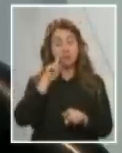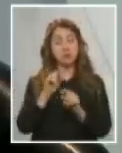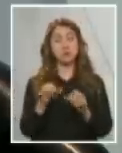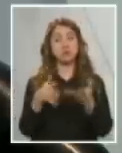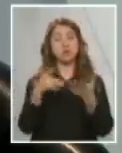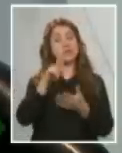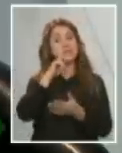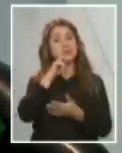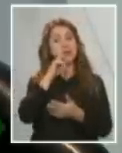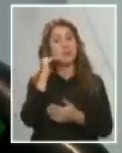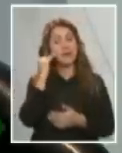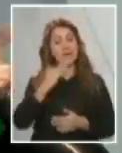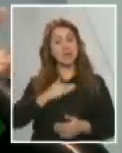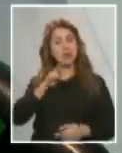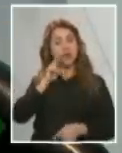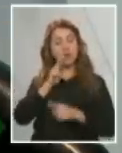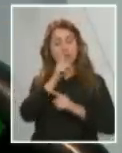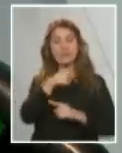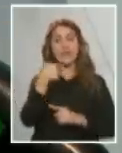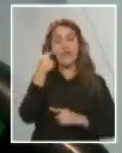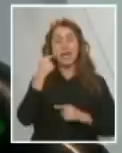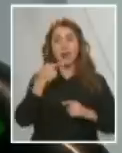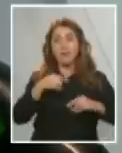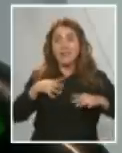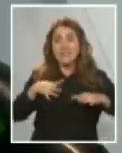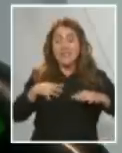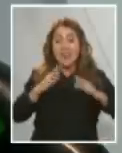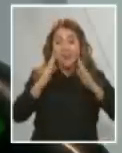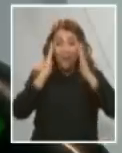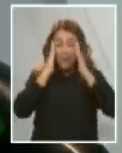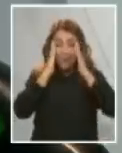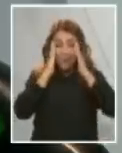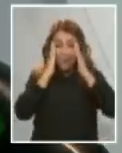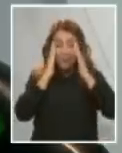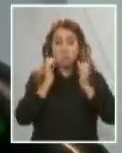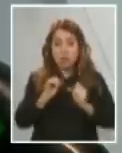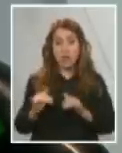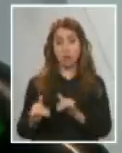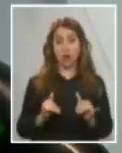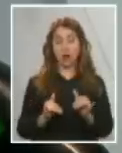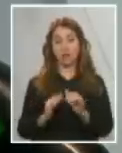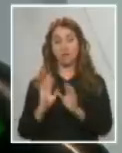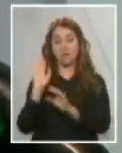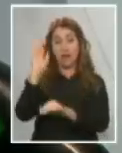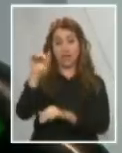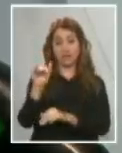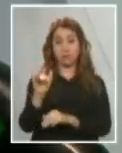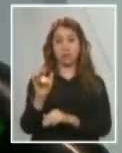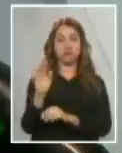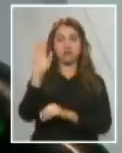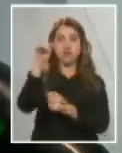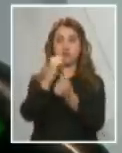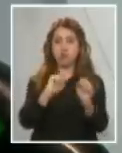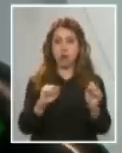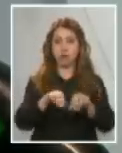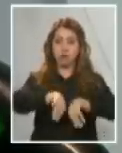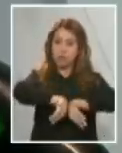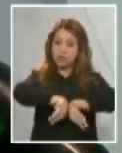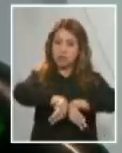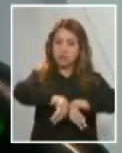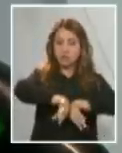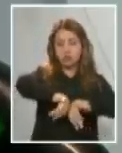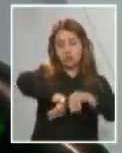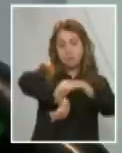lo que significó para el niño ver su cara, la felicidad de él. Y también para una niñita